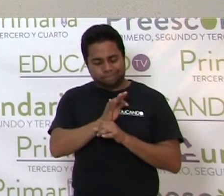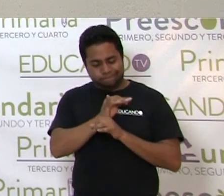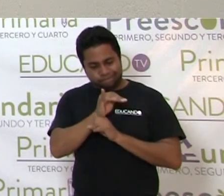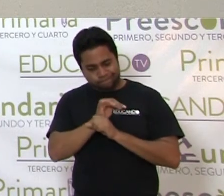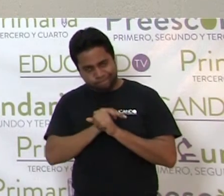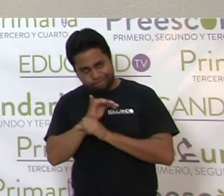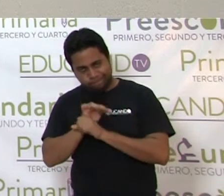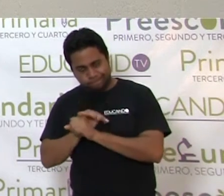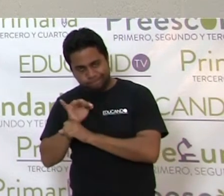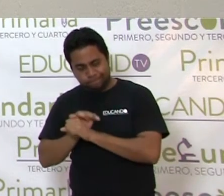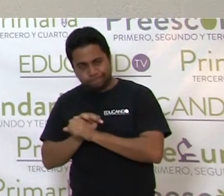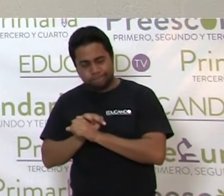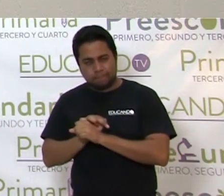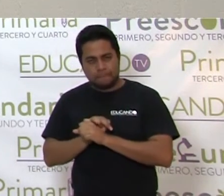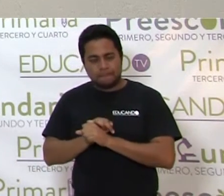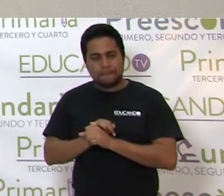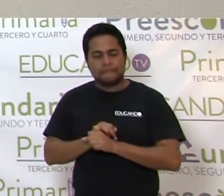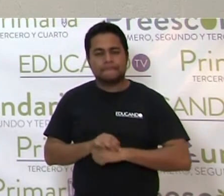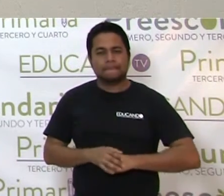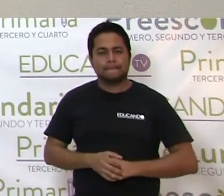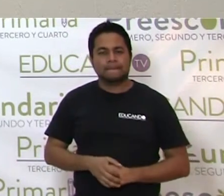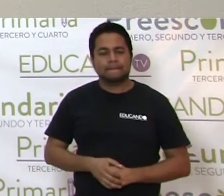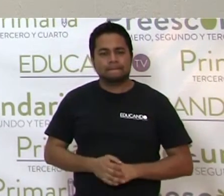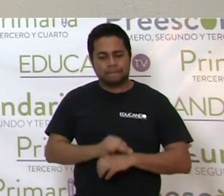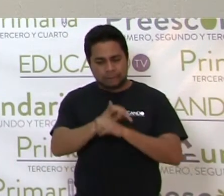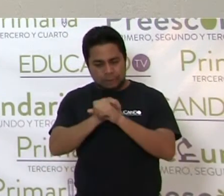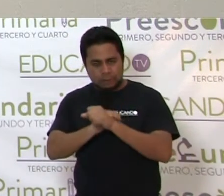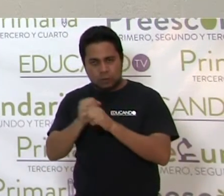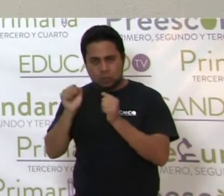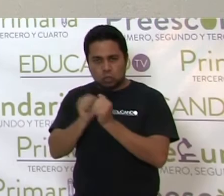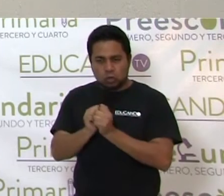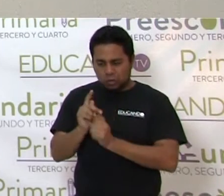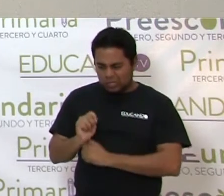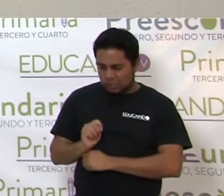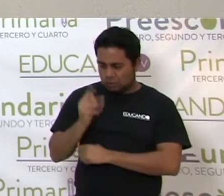investigación a partir de las tecnologías.